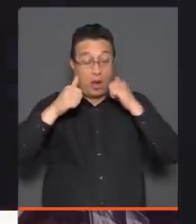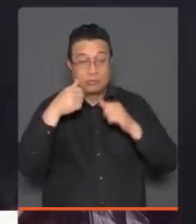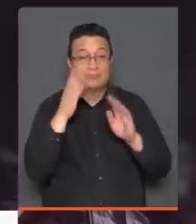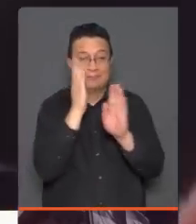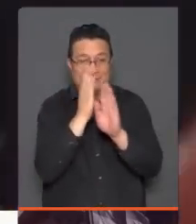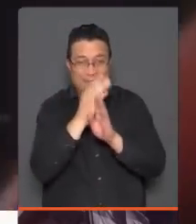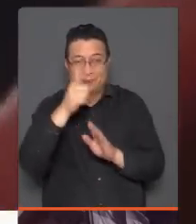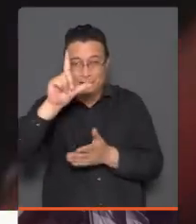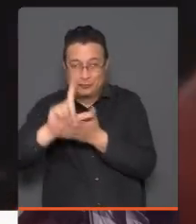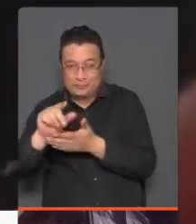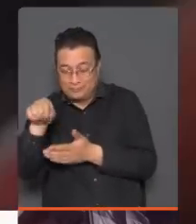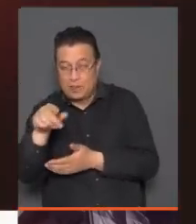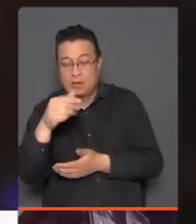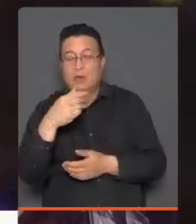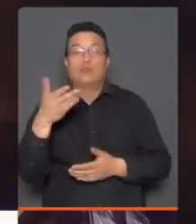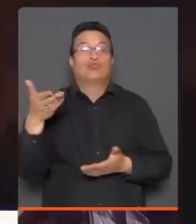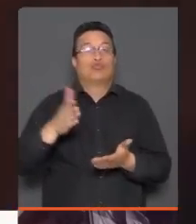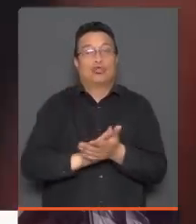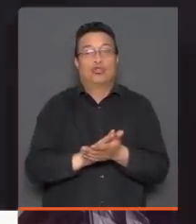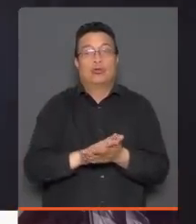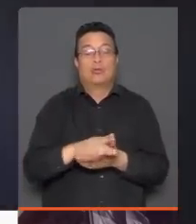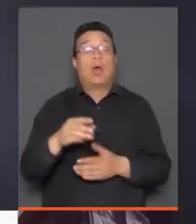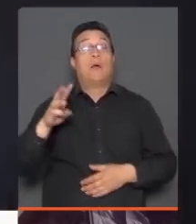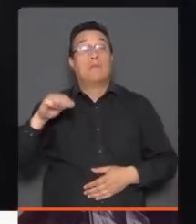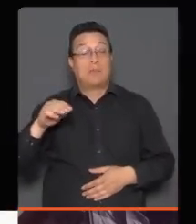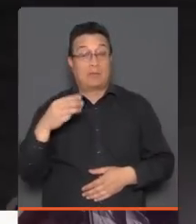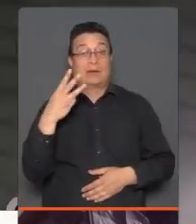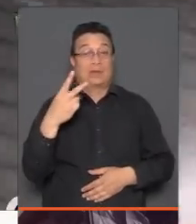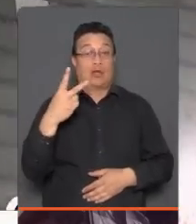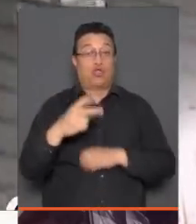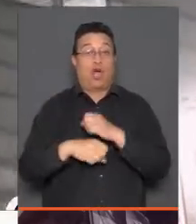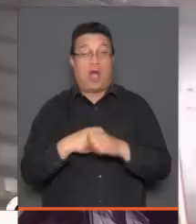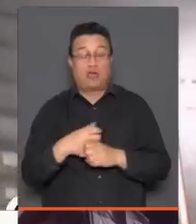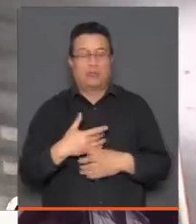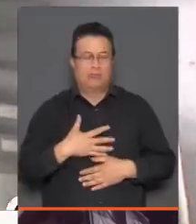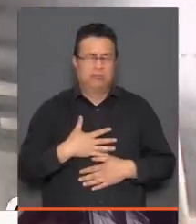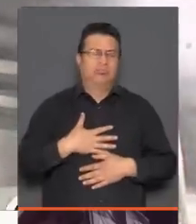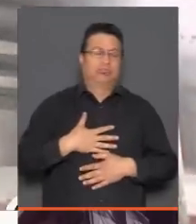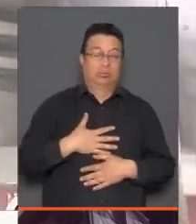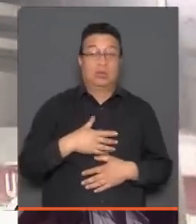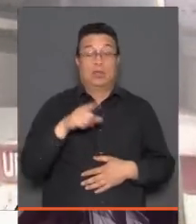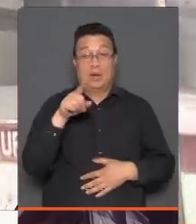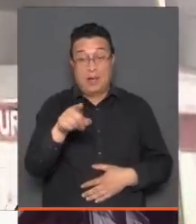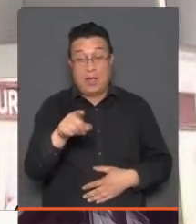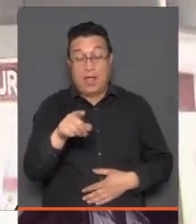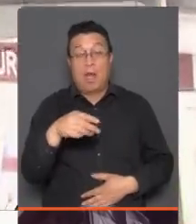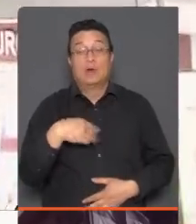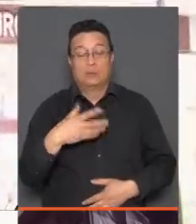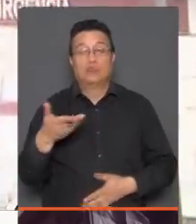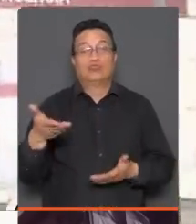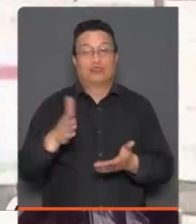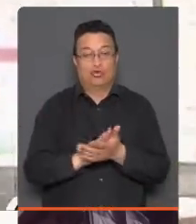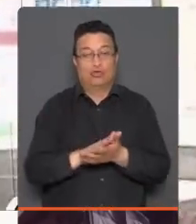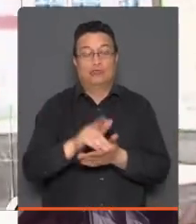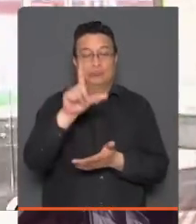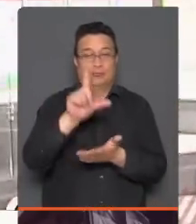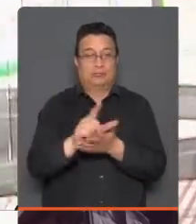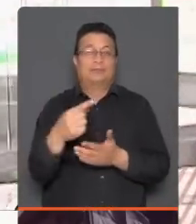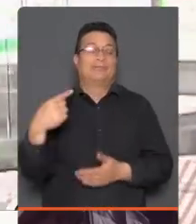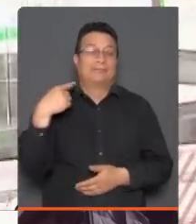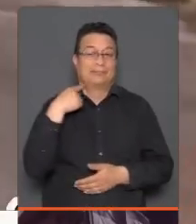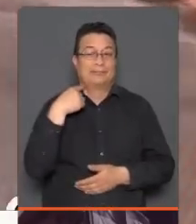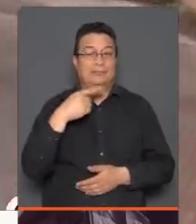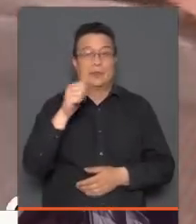la vida y de golpe a esta madre de 32 años. Fallece producto de un procedimiento estético fallido en una